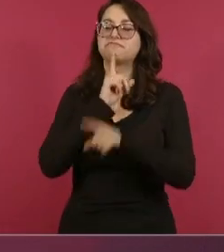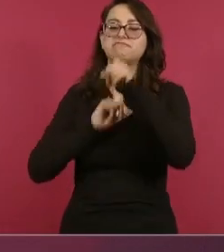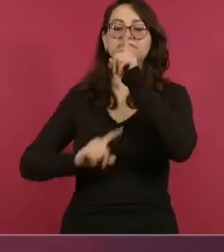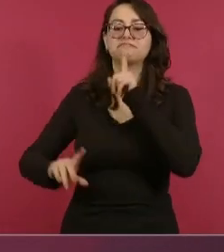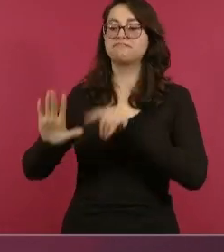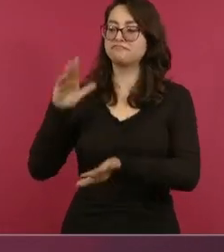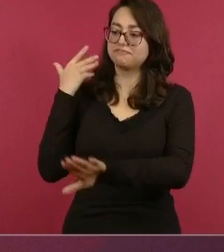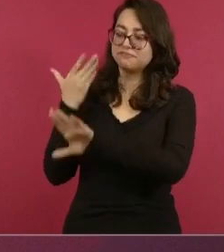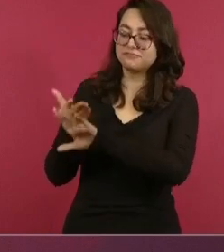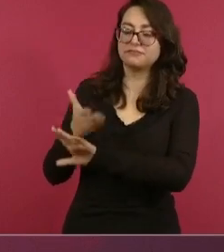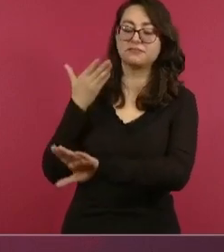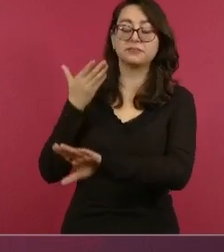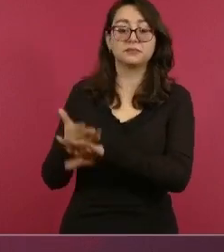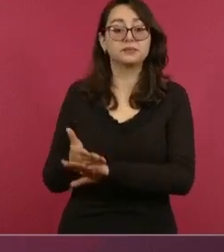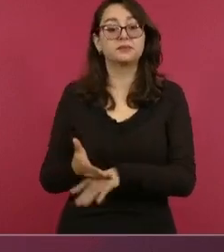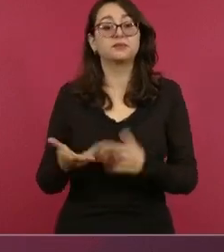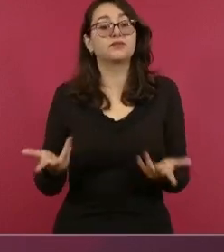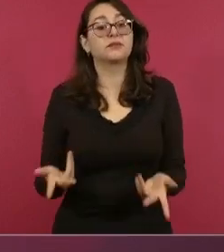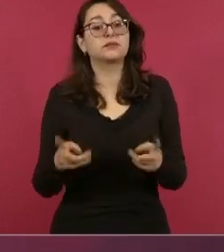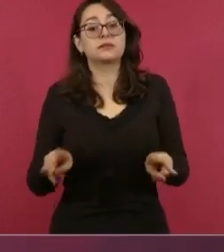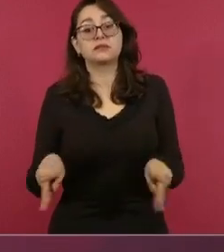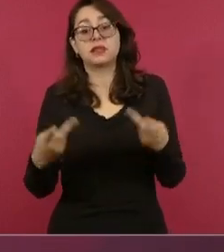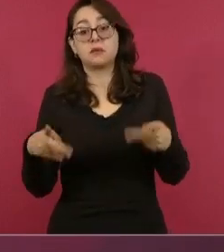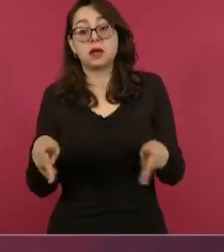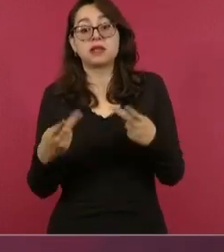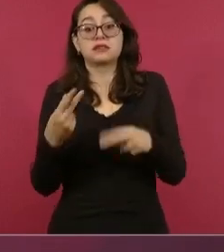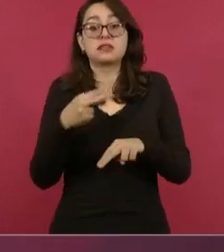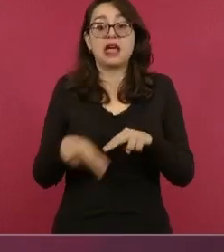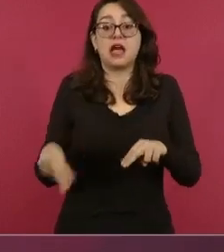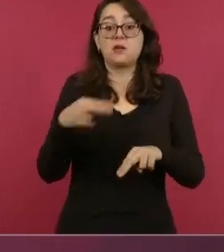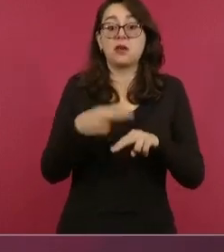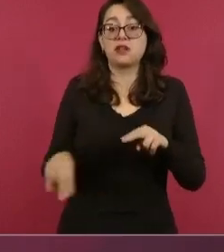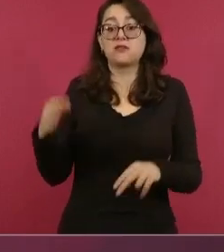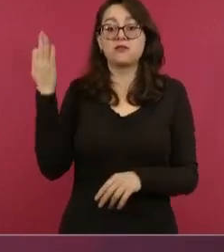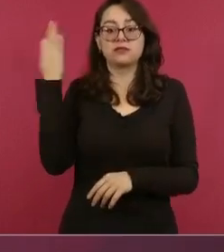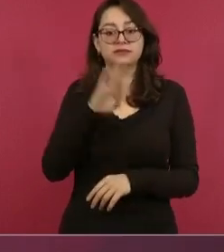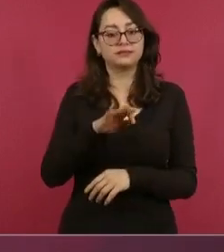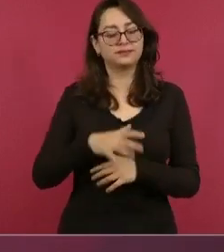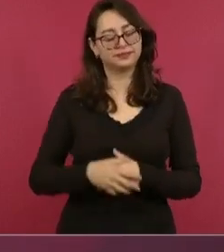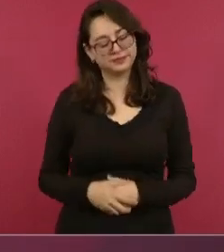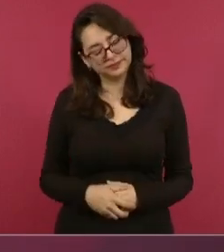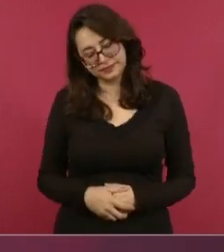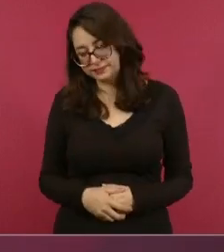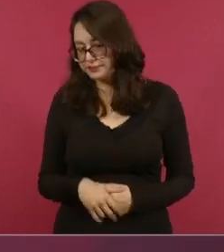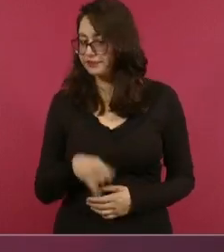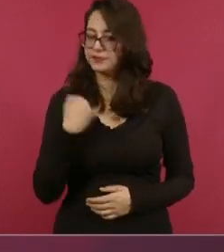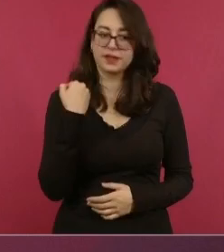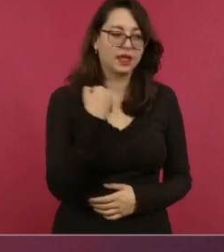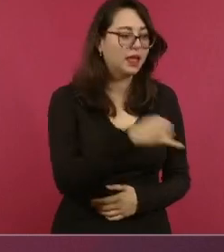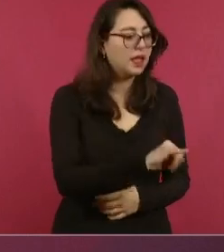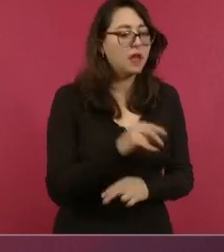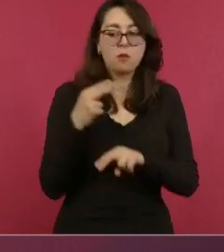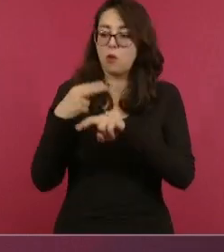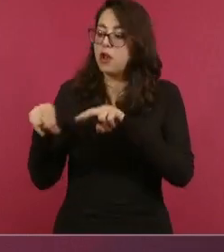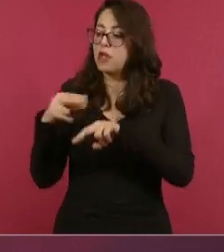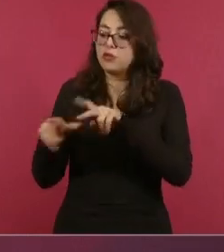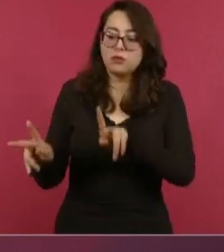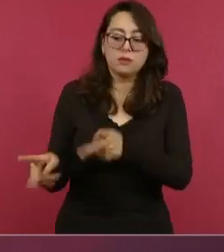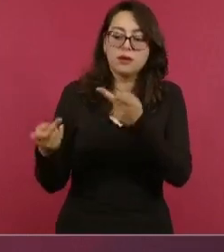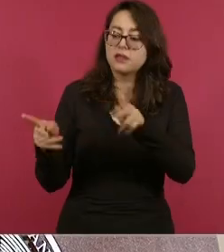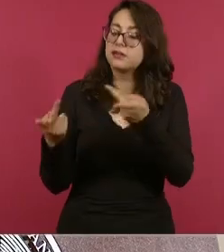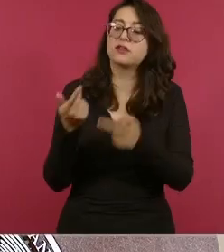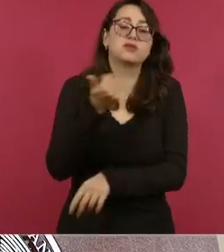en la aerolínea. Esto es una vil mentira y además es un disparate. Mexicana de Aviación no ha iniciado la venta de